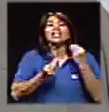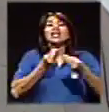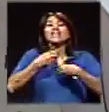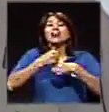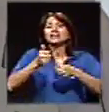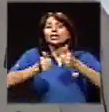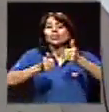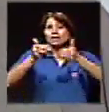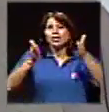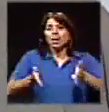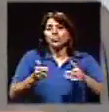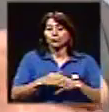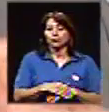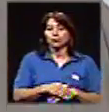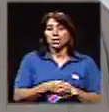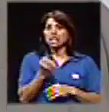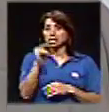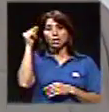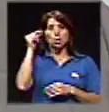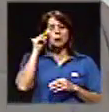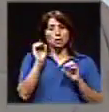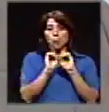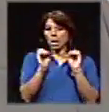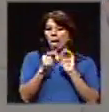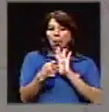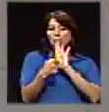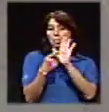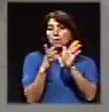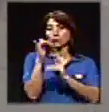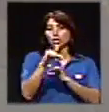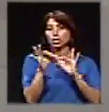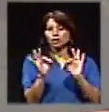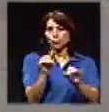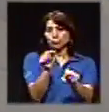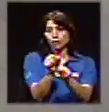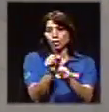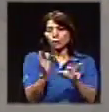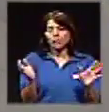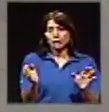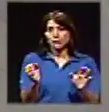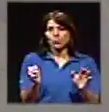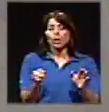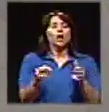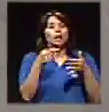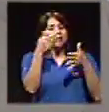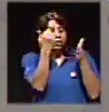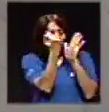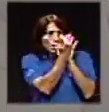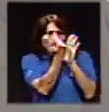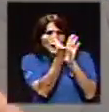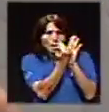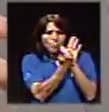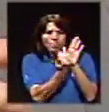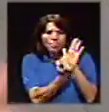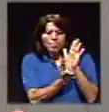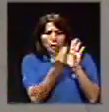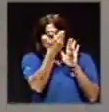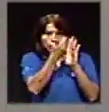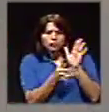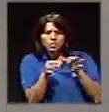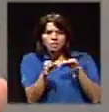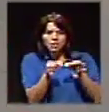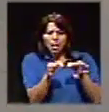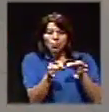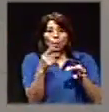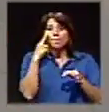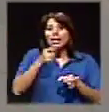Y mientras el gobierno no presente un proyecto concreto en que esté ítem 1, 2, 3, que la prensa y en los debates se le